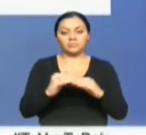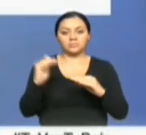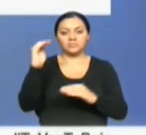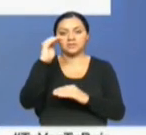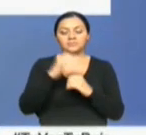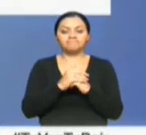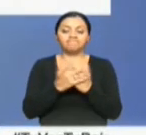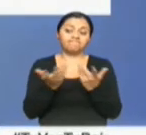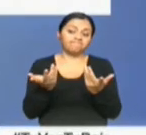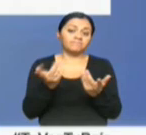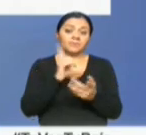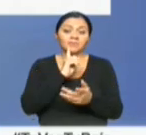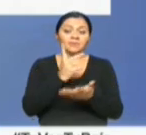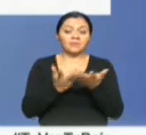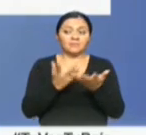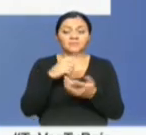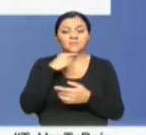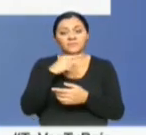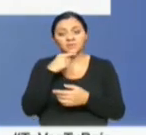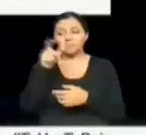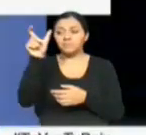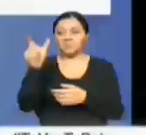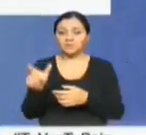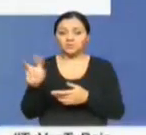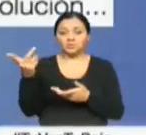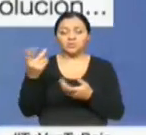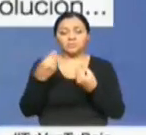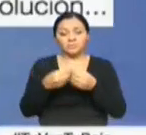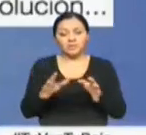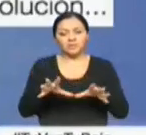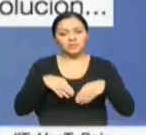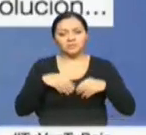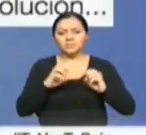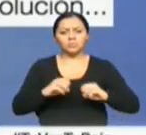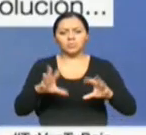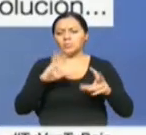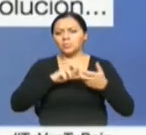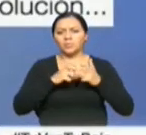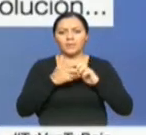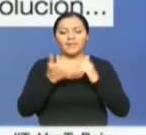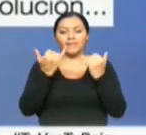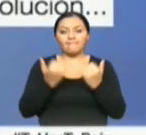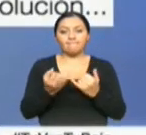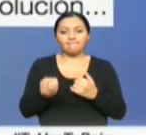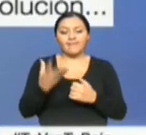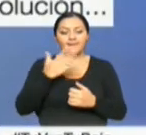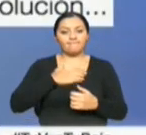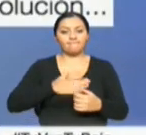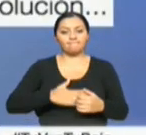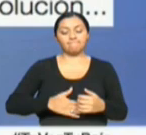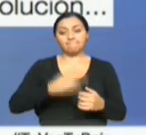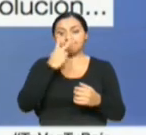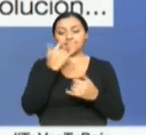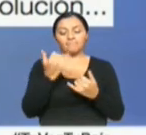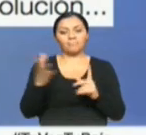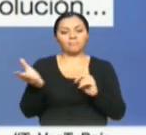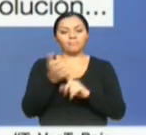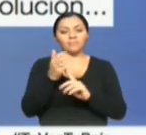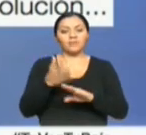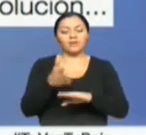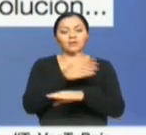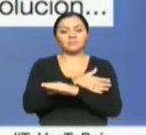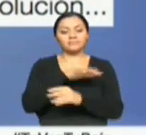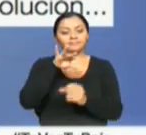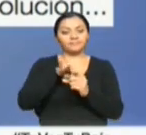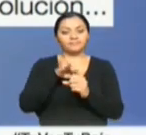feo, los malos perdedores y la violencia de los de luto ahora de blanco, que en su arrogancia por la fuerza quieren lograr lo que no obtienen